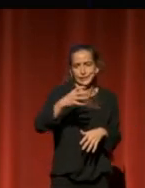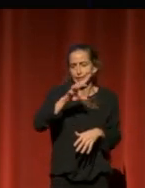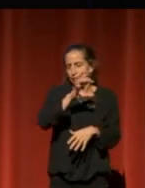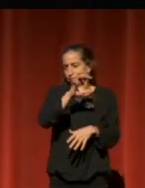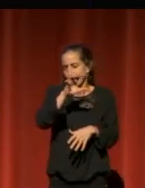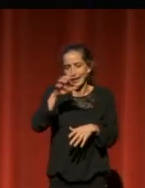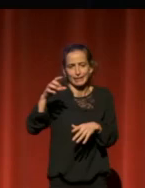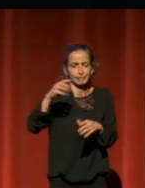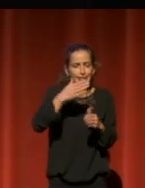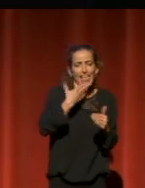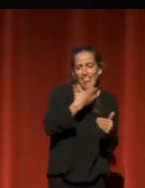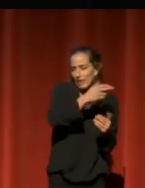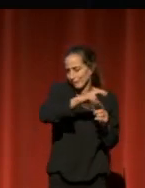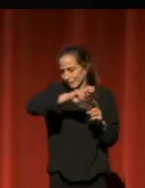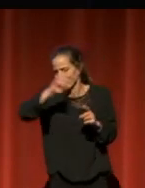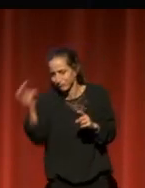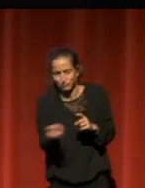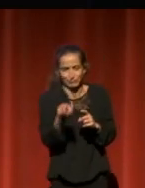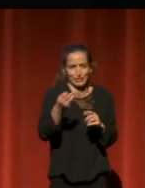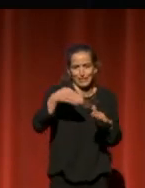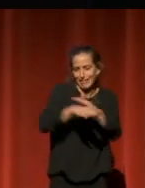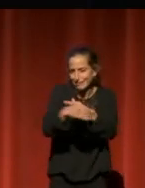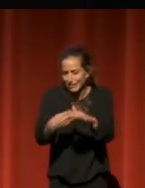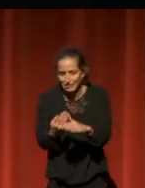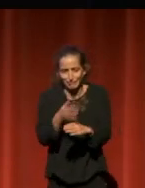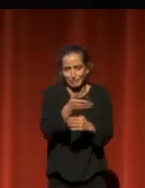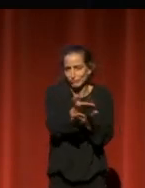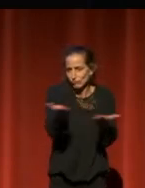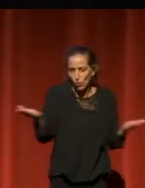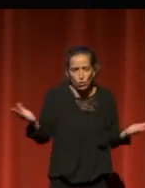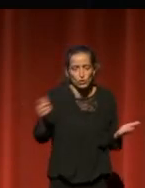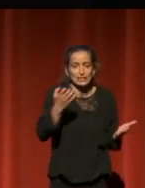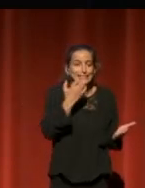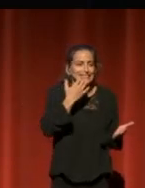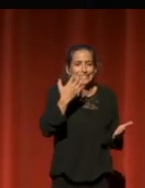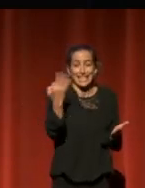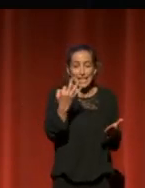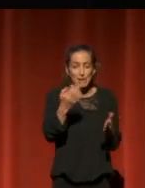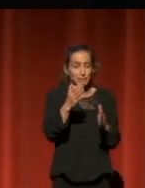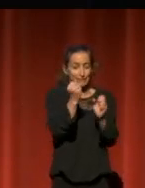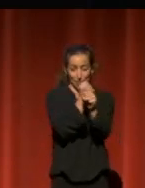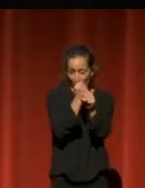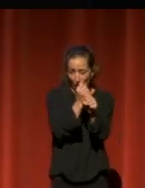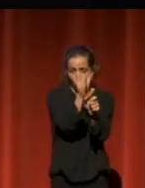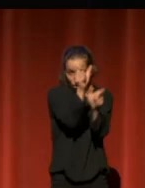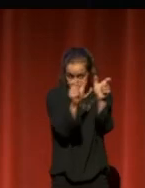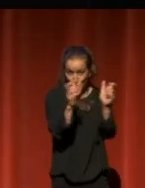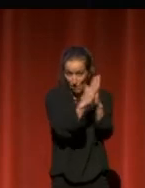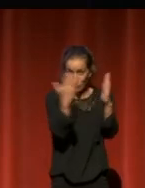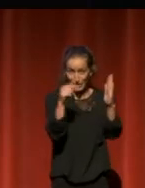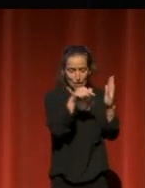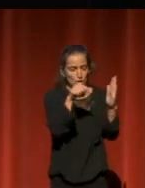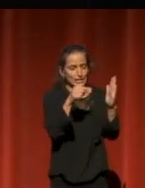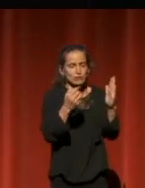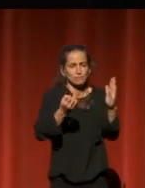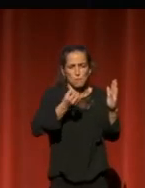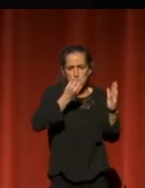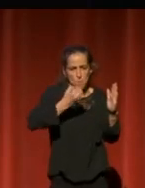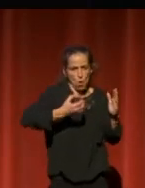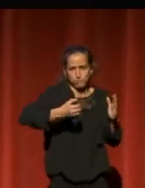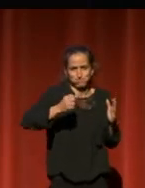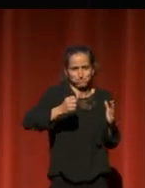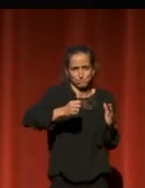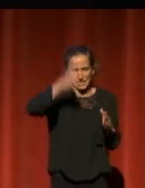la accesibilidad. Si los bibliotecarios han de ser supermujeres y superhombres que asuman tantos retos de